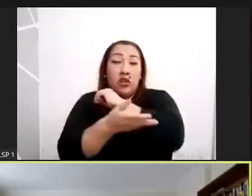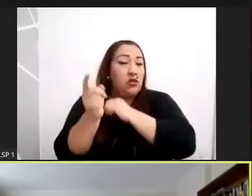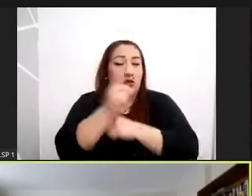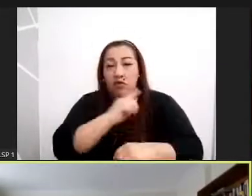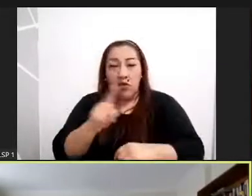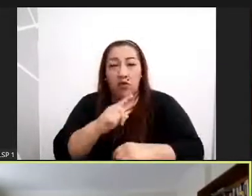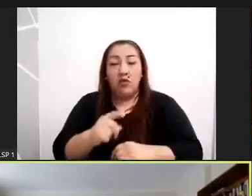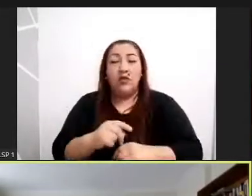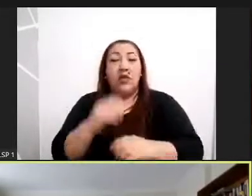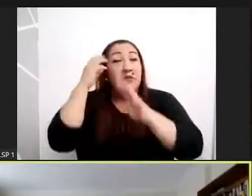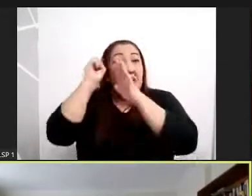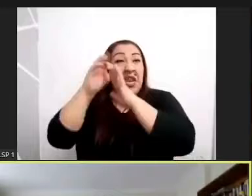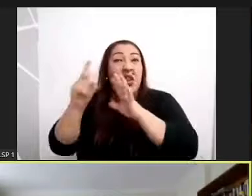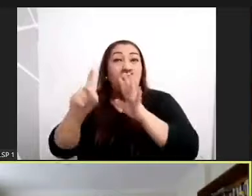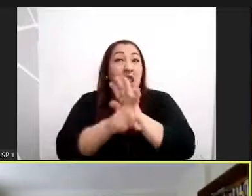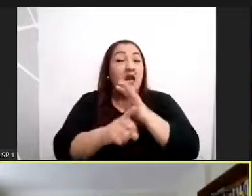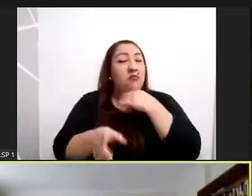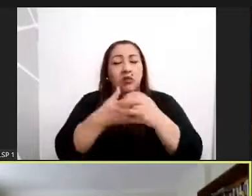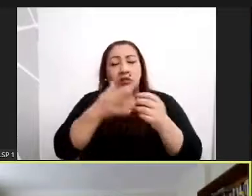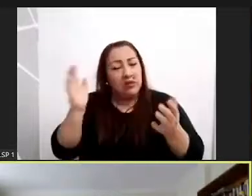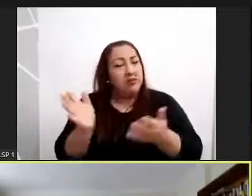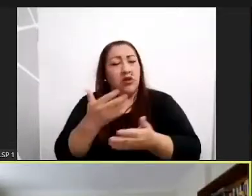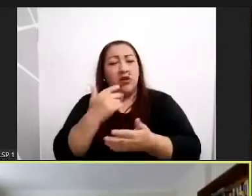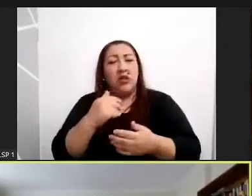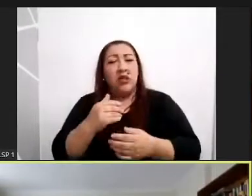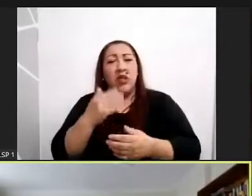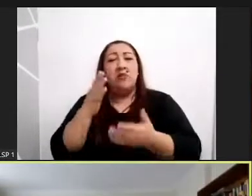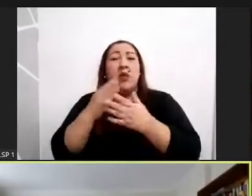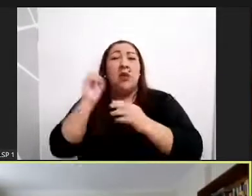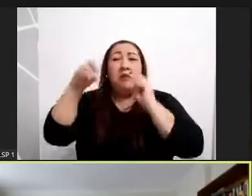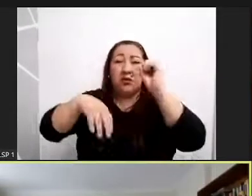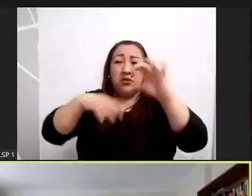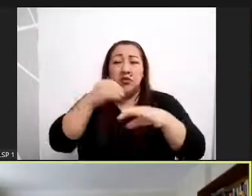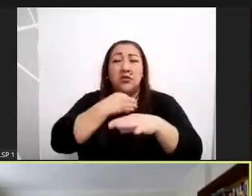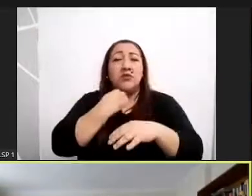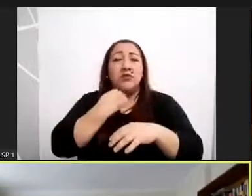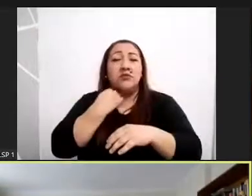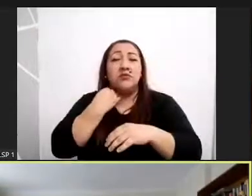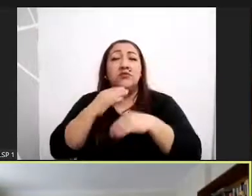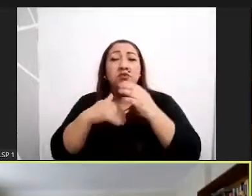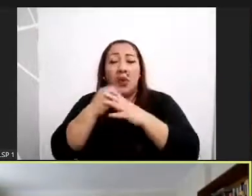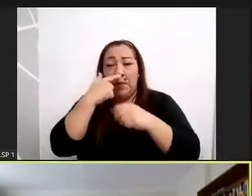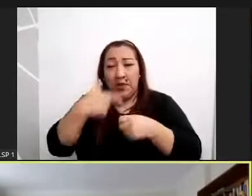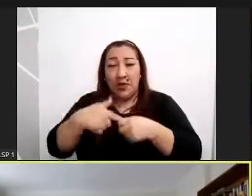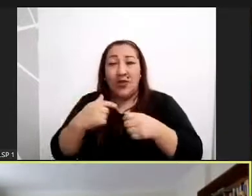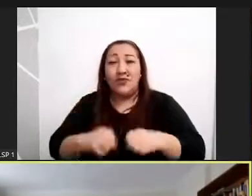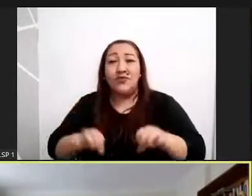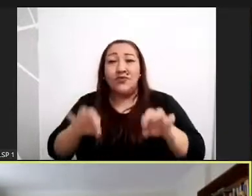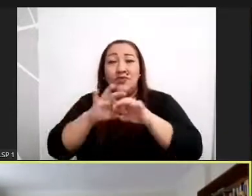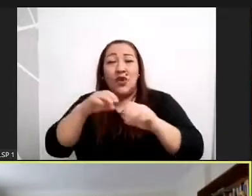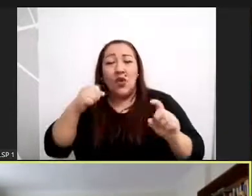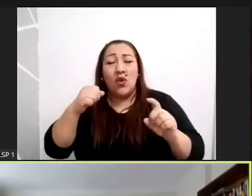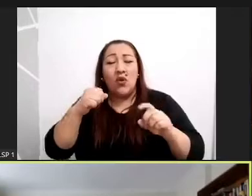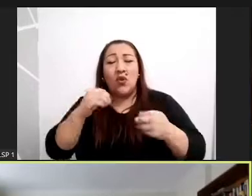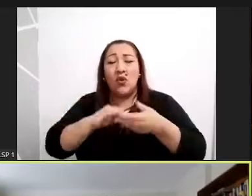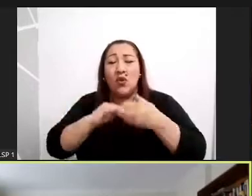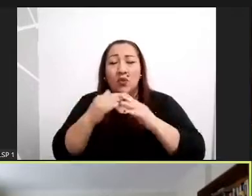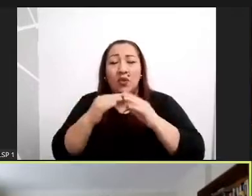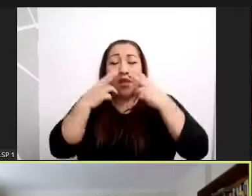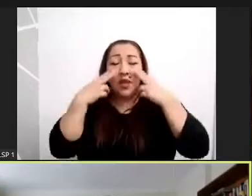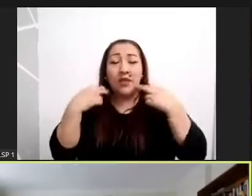de no retroceder en la remediación de pasivos ambientales mineros y petroleros, que afectan principalmente a las comunidades